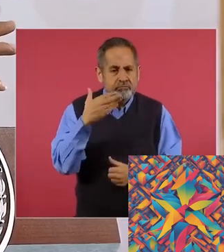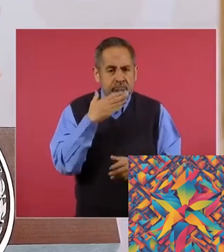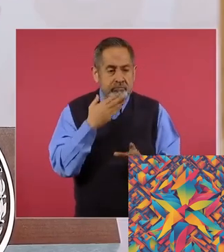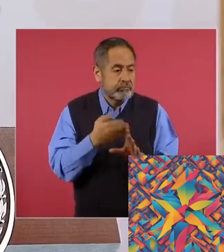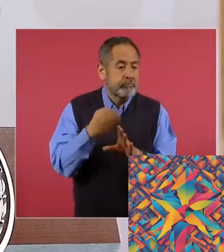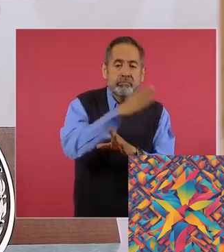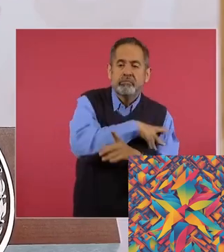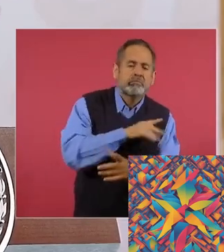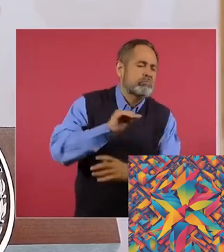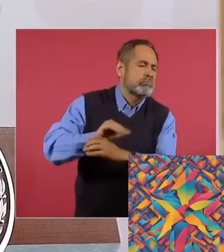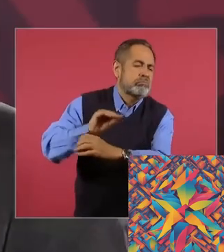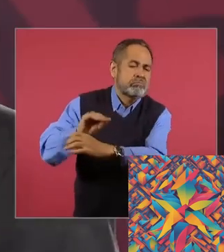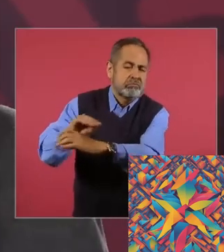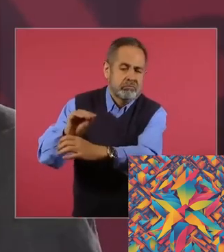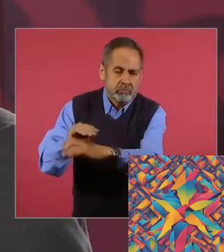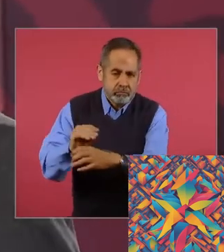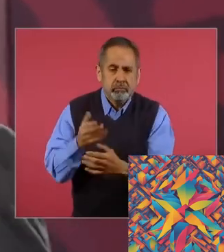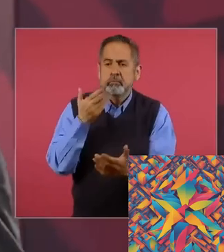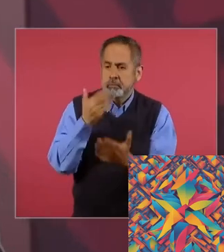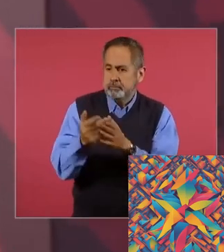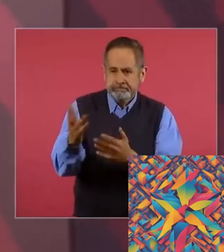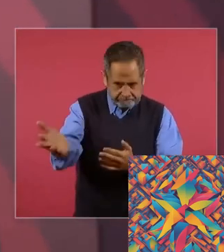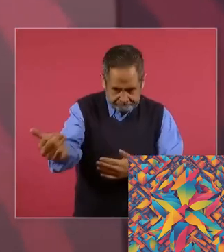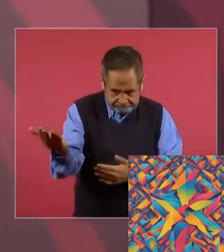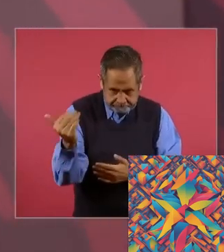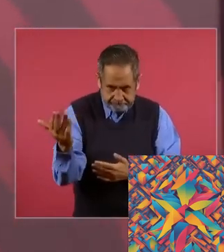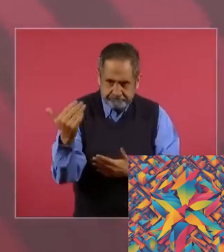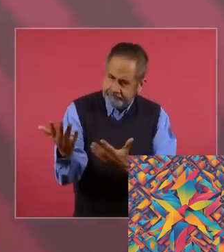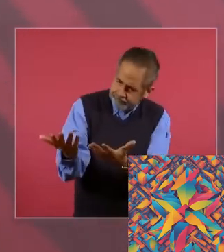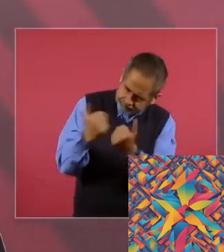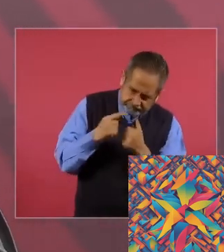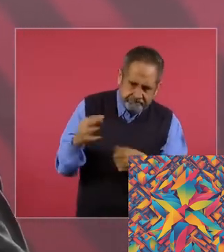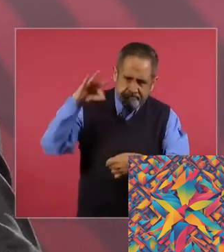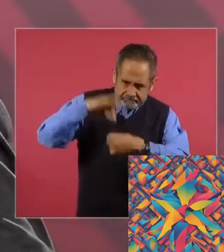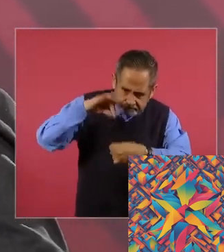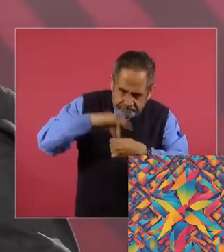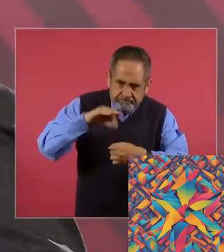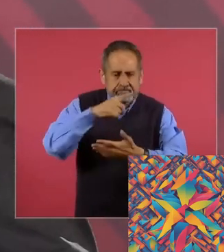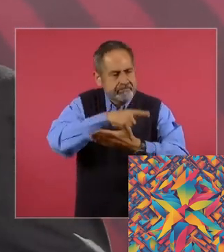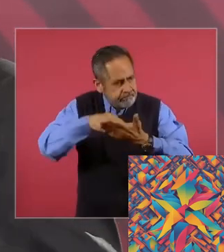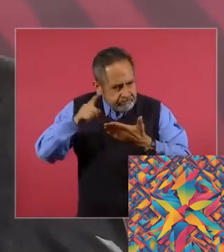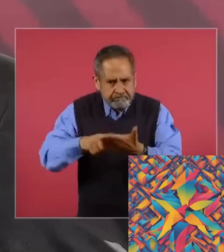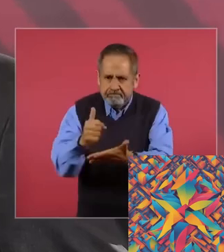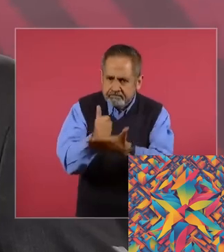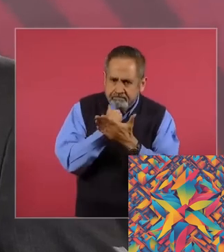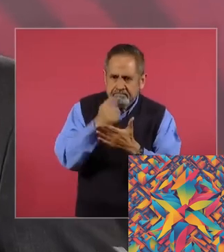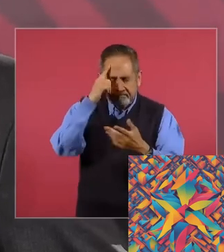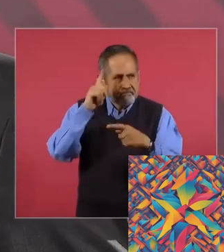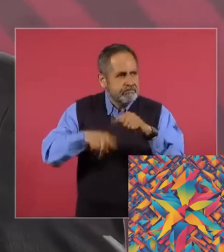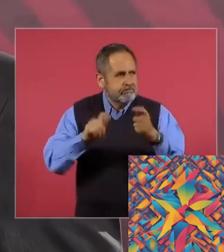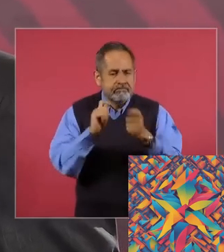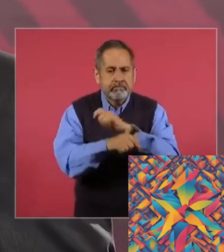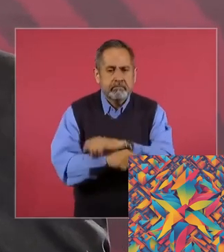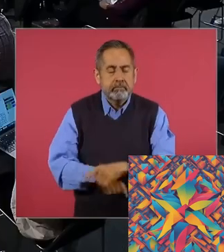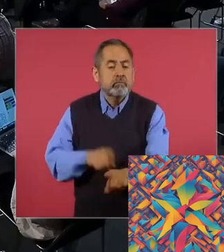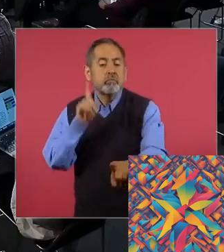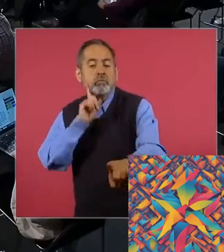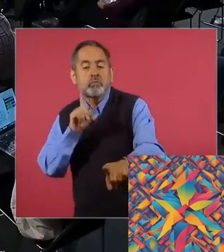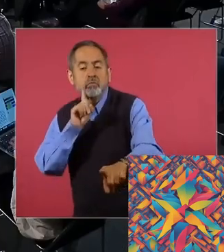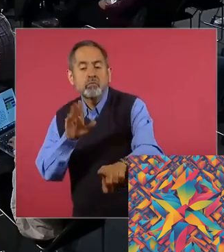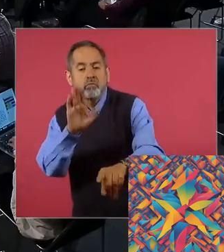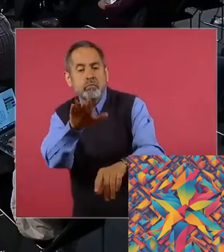sus esfuerzos anticorrupción. Depender de financiamiento extranjero para combatir nuestros propios problemas es un signo de